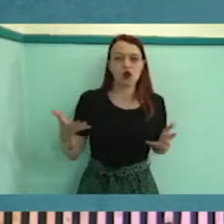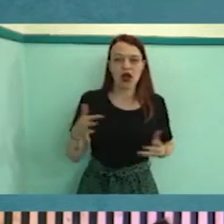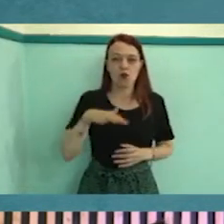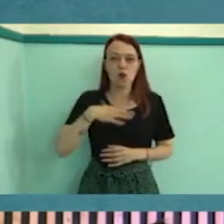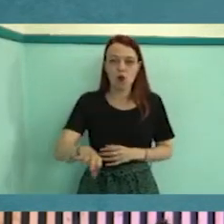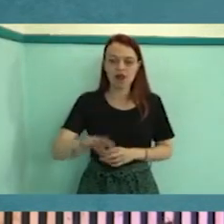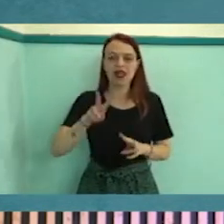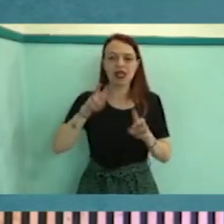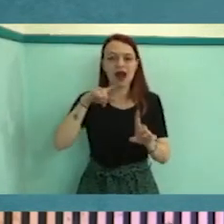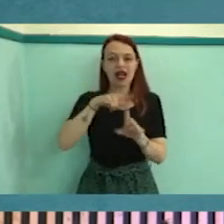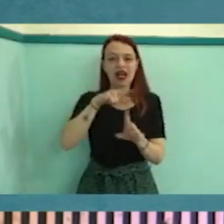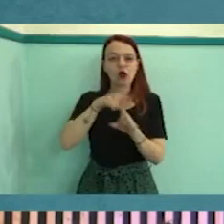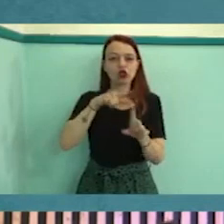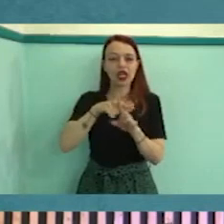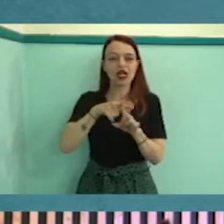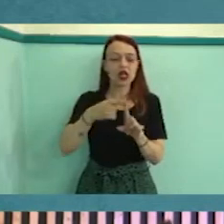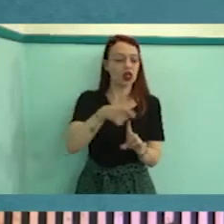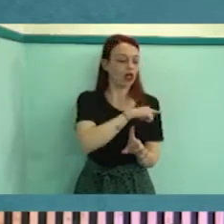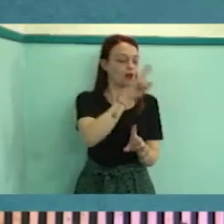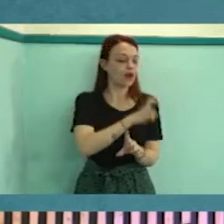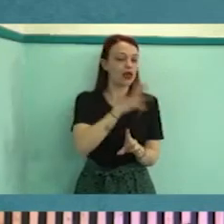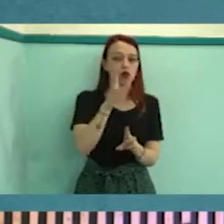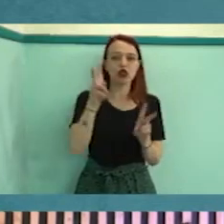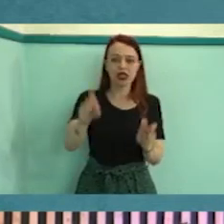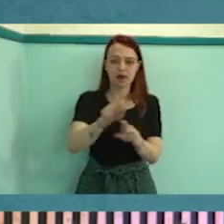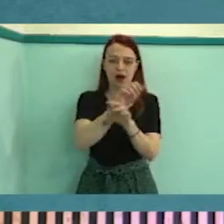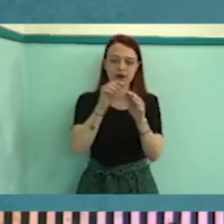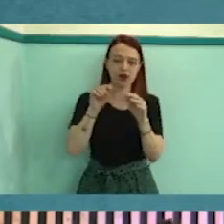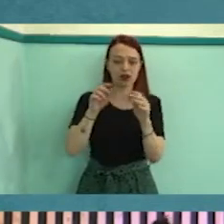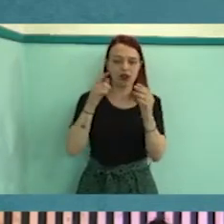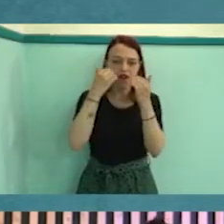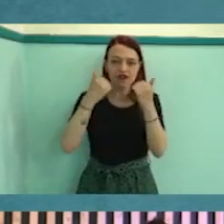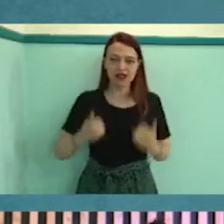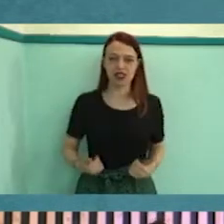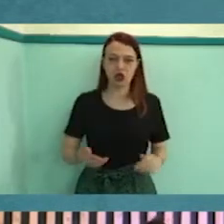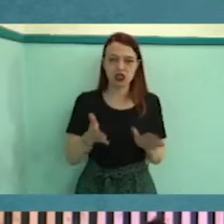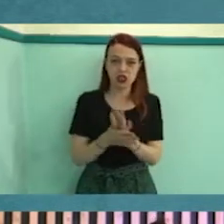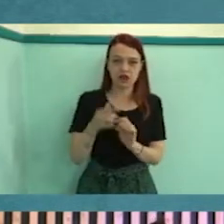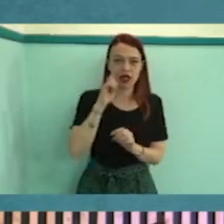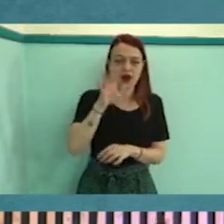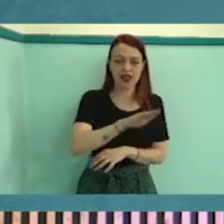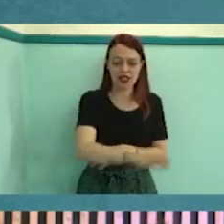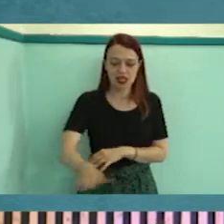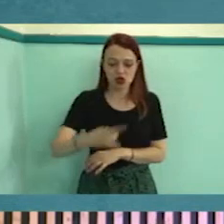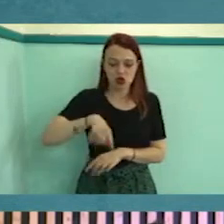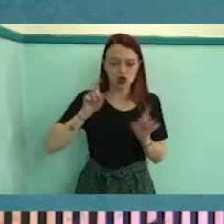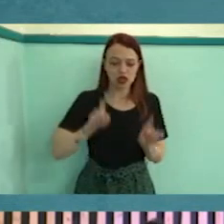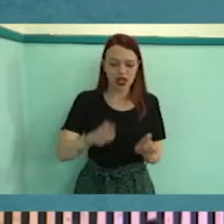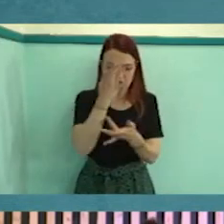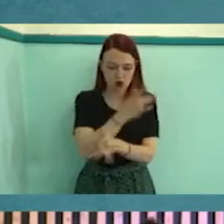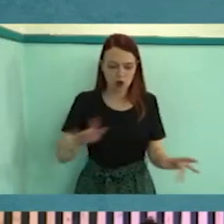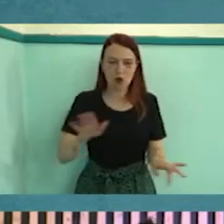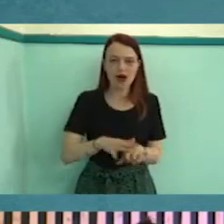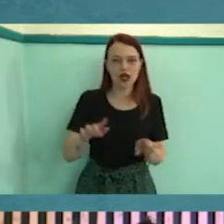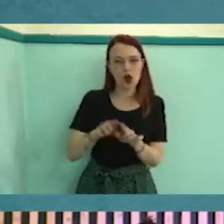una causa del bullying es precisamente la apariencia física no Entonces estamos educando a nuestros menores a nuestra infancia a ya entender a los